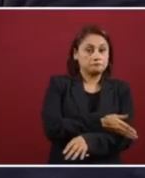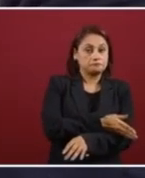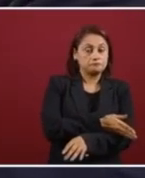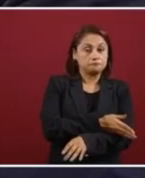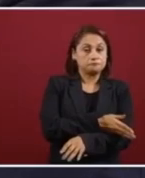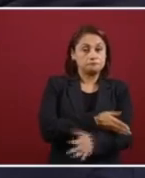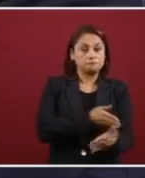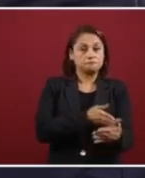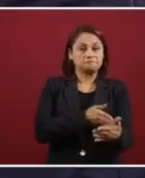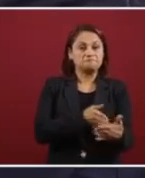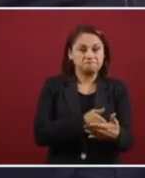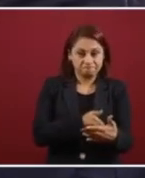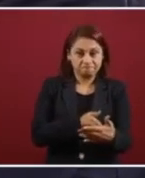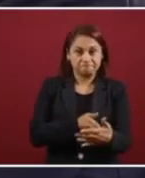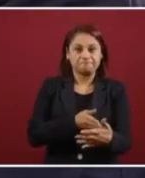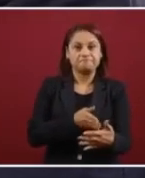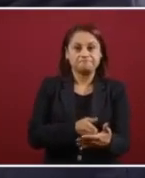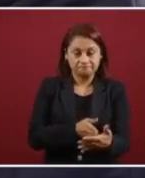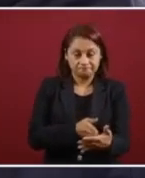lentitud